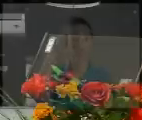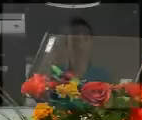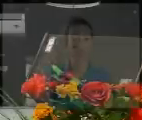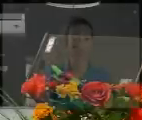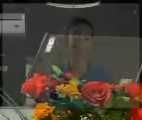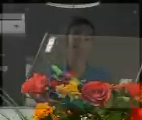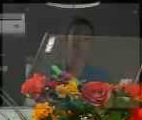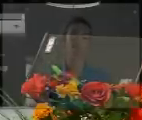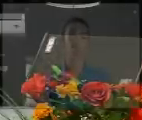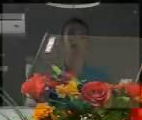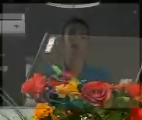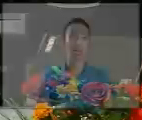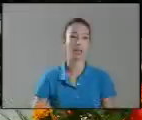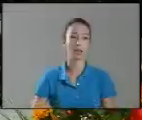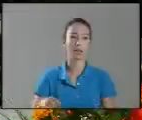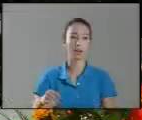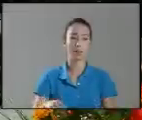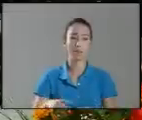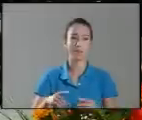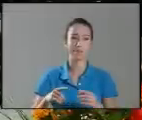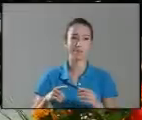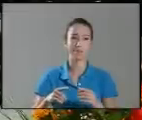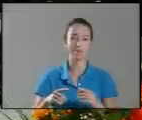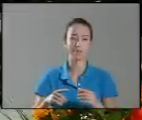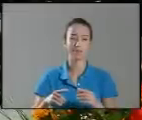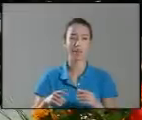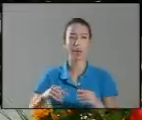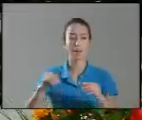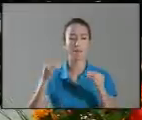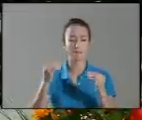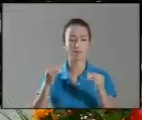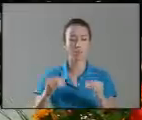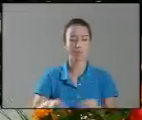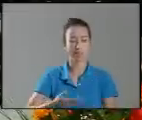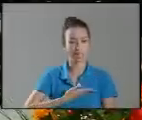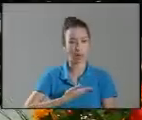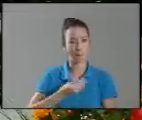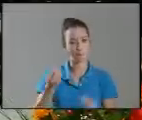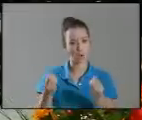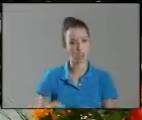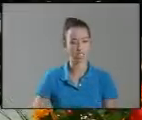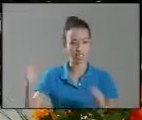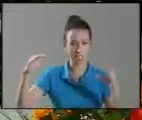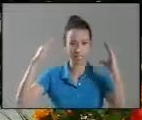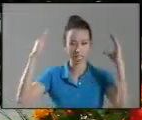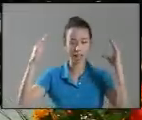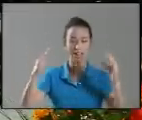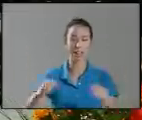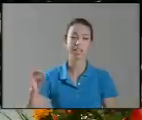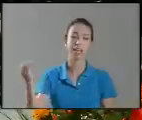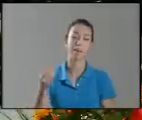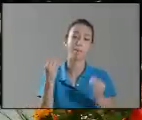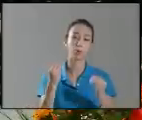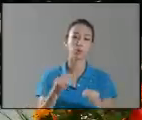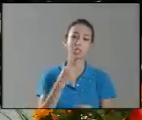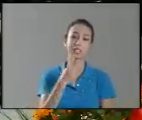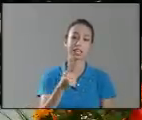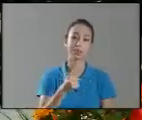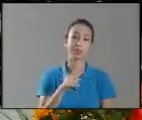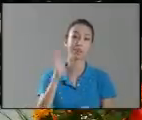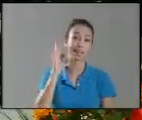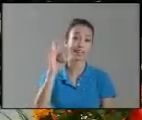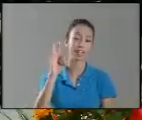ministerio quíntuple, diciendo que no existe. Y usted sabe que esa es una tendencia teológica bien